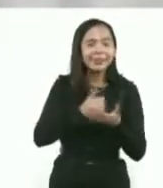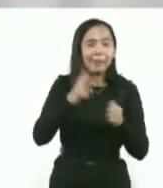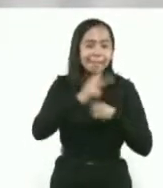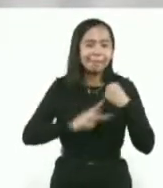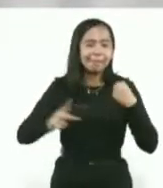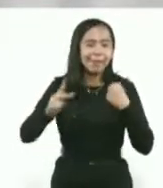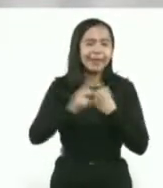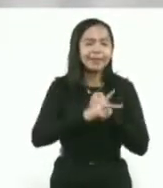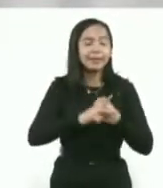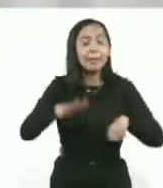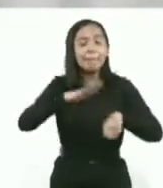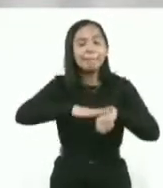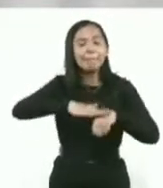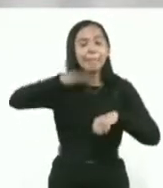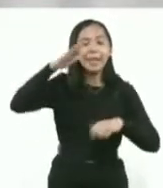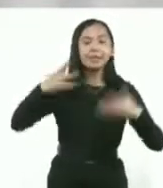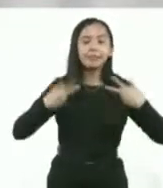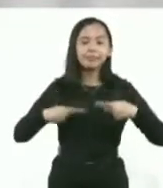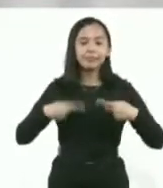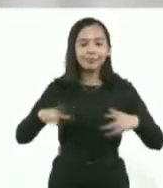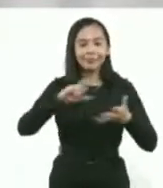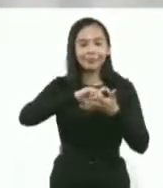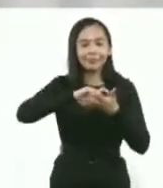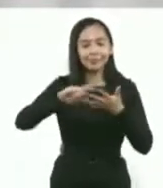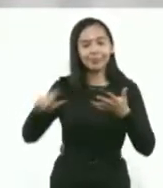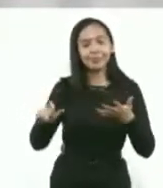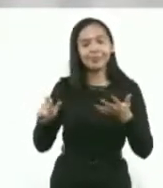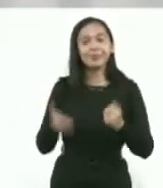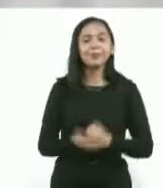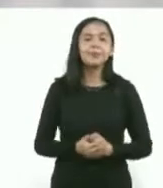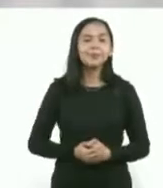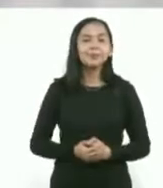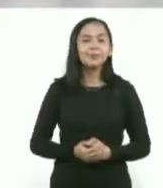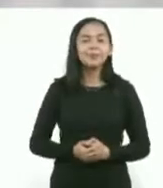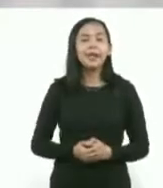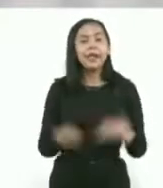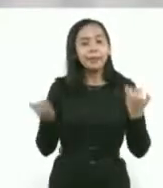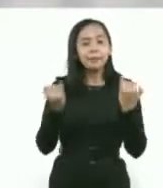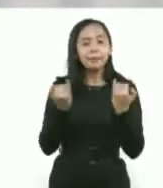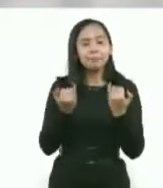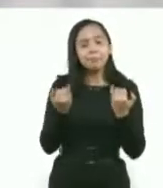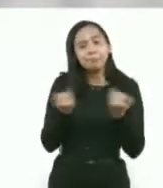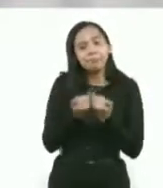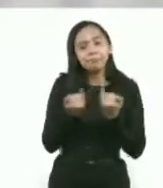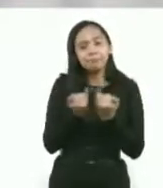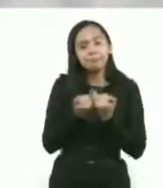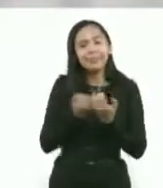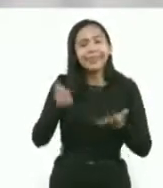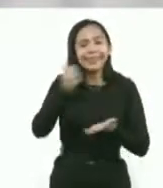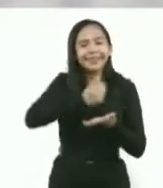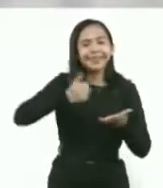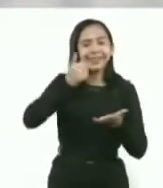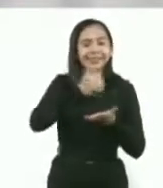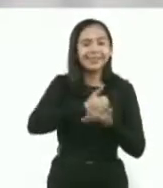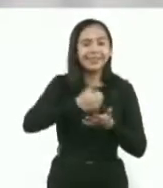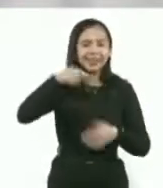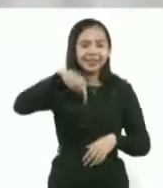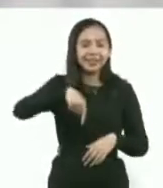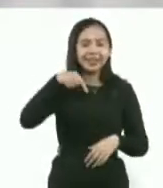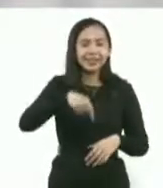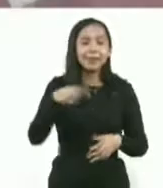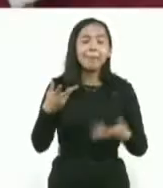país con más consumidoras y consumidores, que por cierto es la ciudad en la que